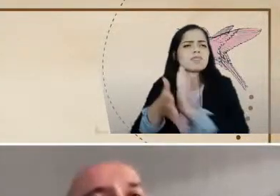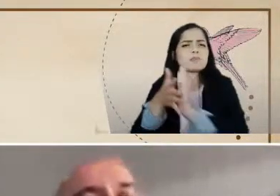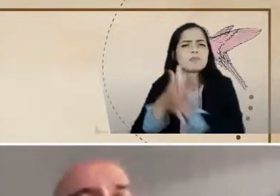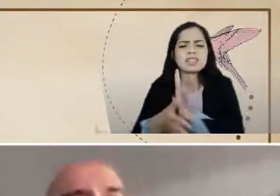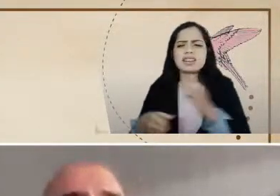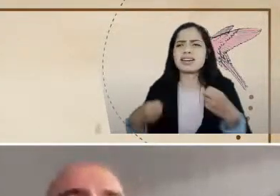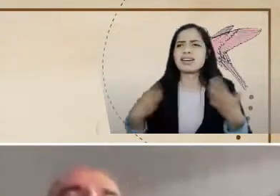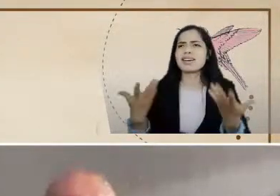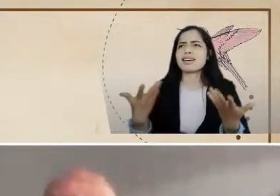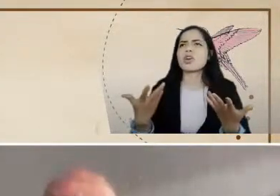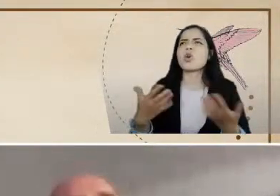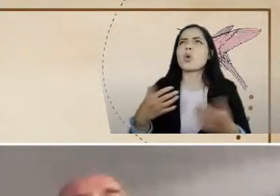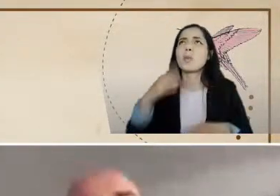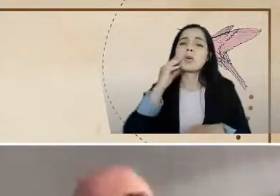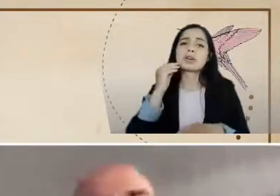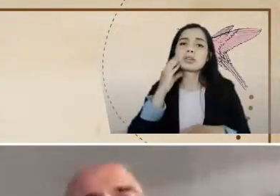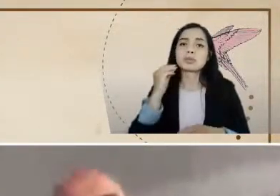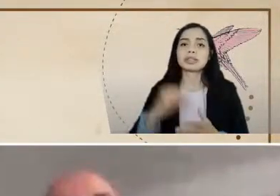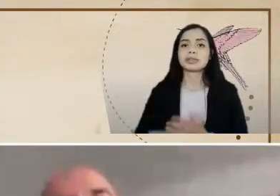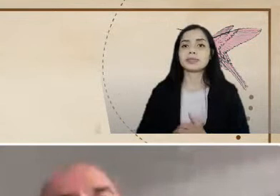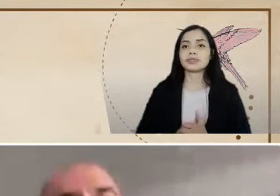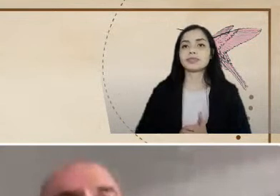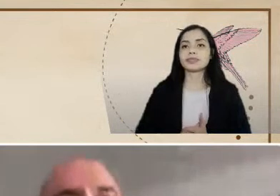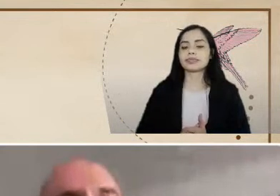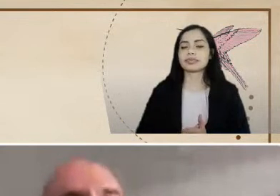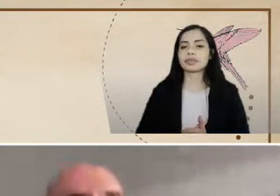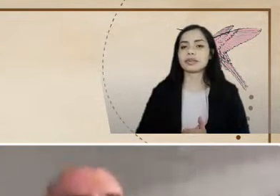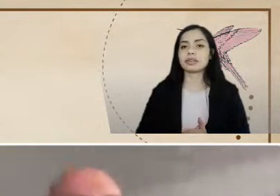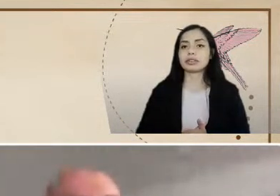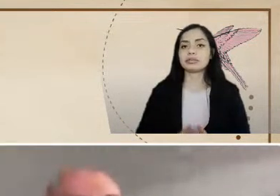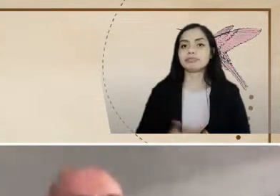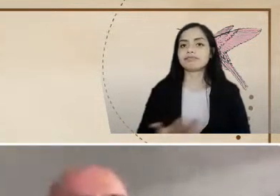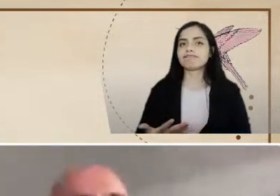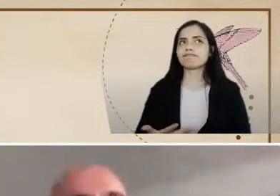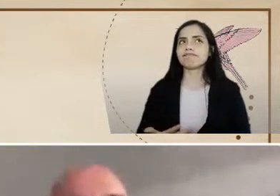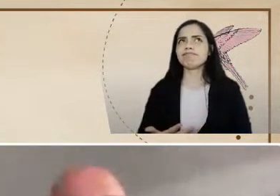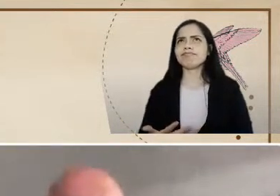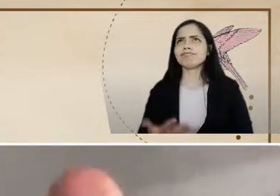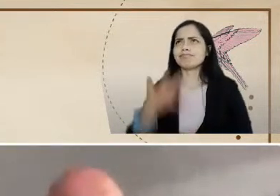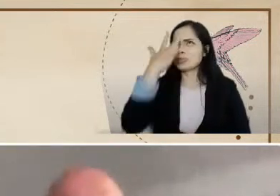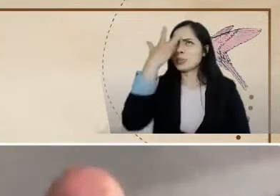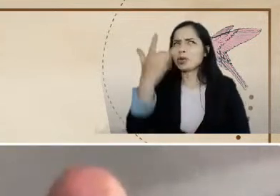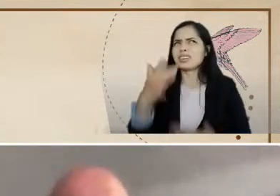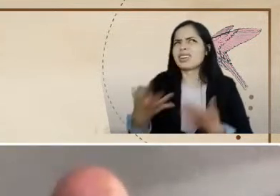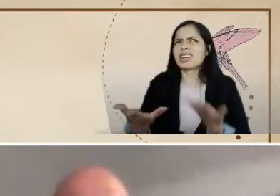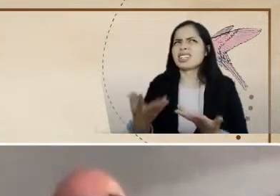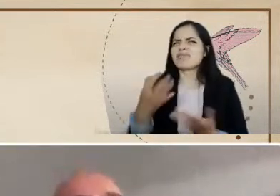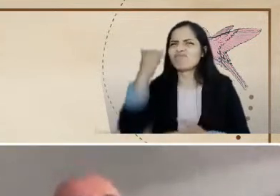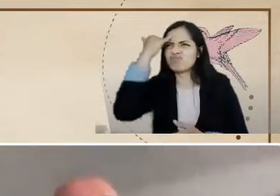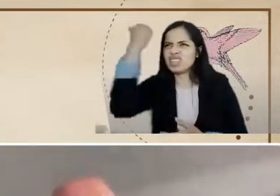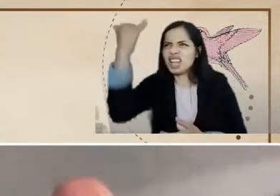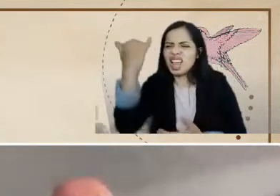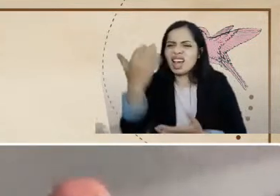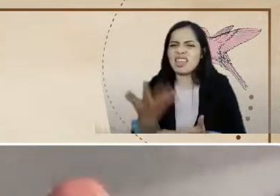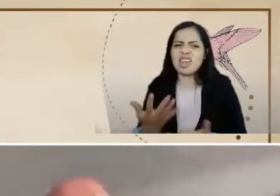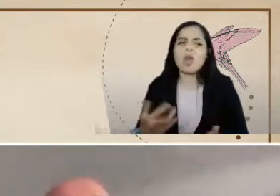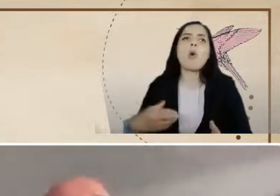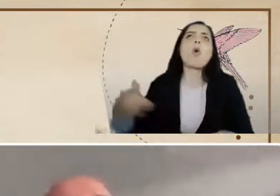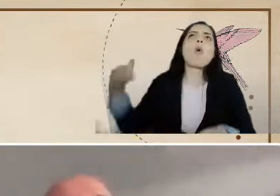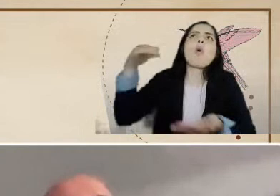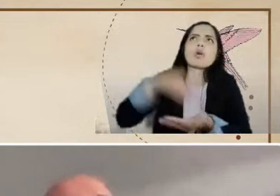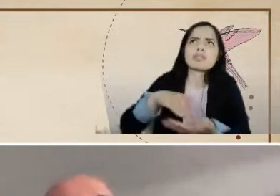repetir una expedición prácticamente que se hizo hace 100 años y qué es lo que hace posible un ejercicio de esta